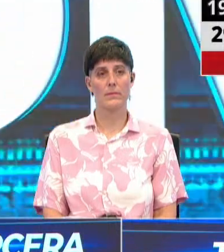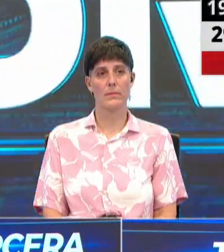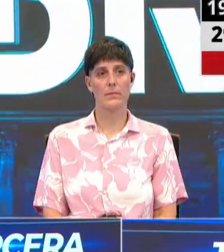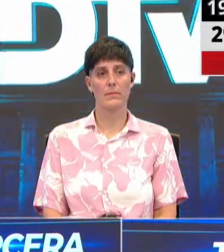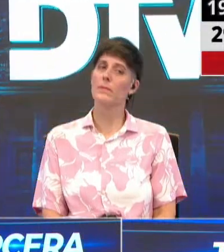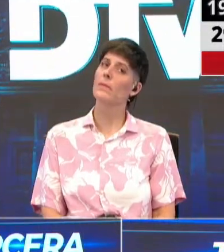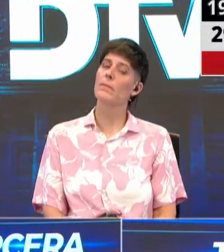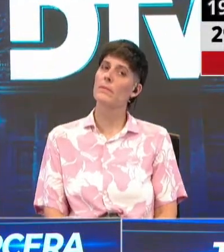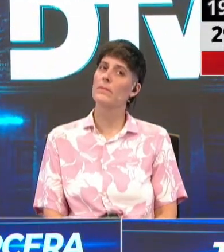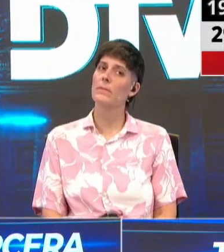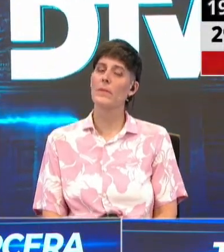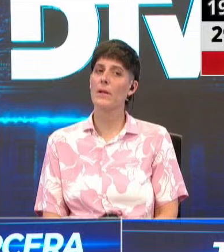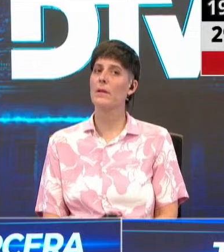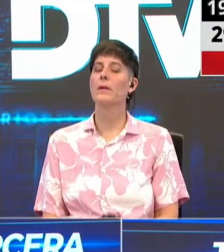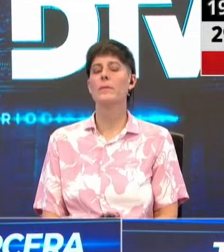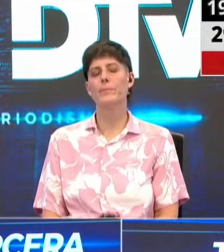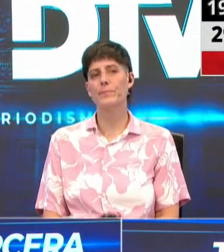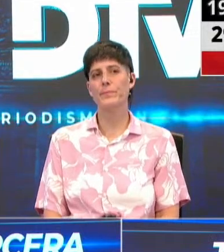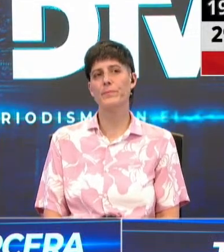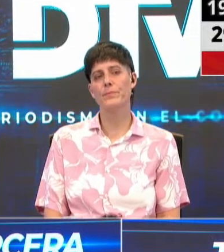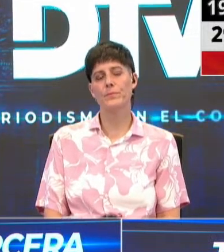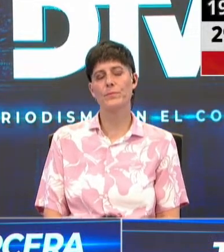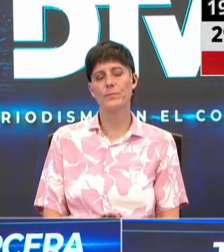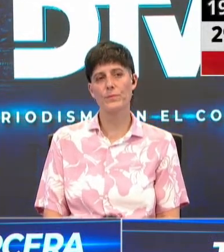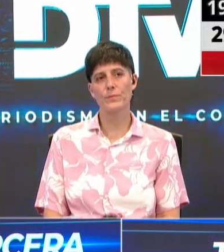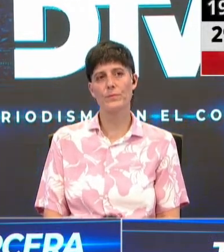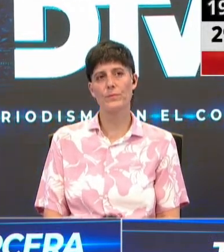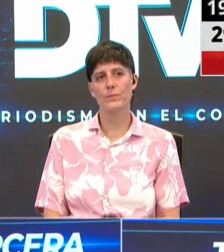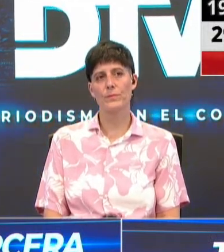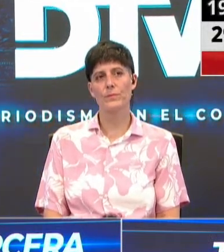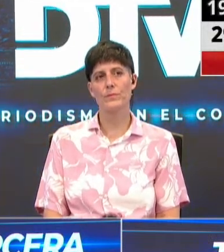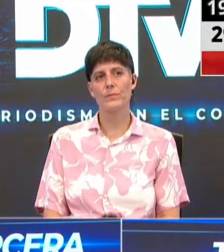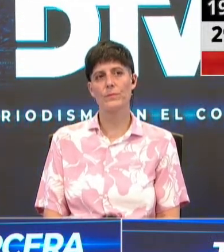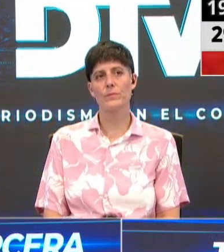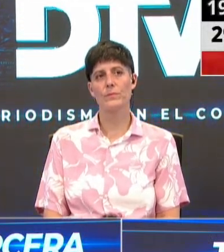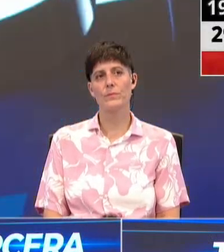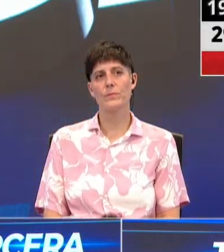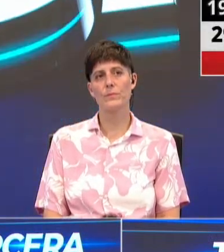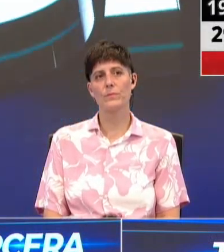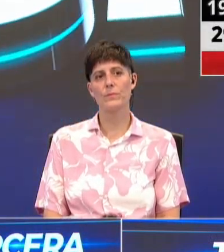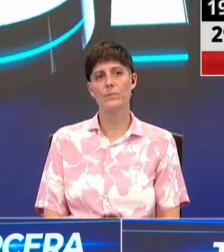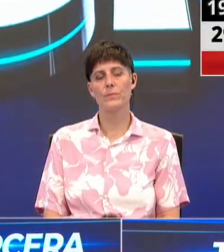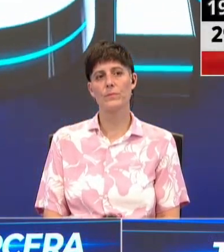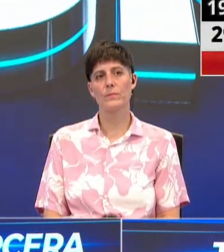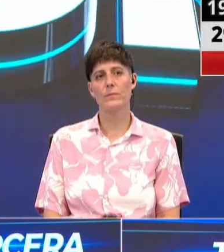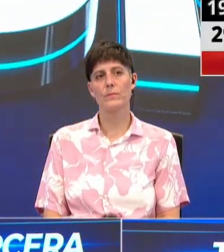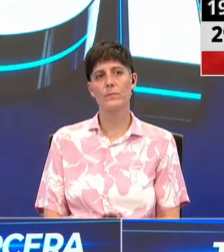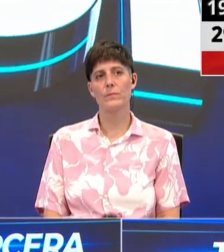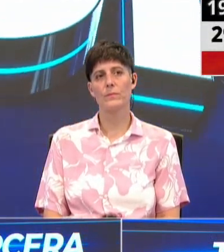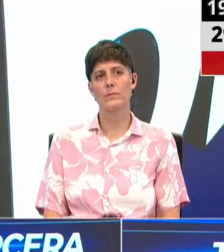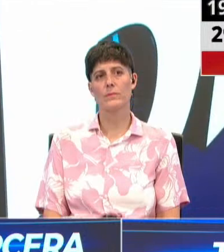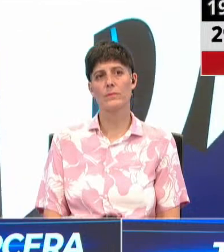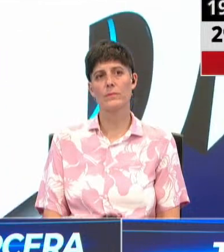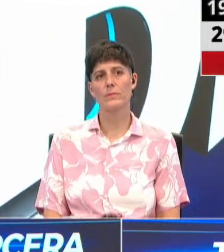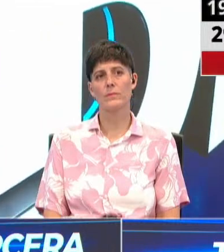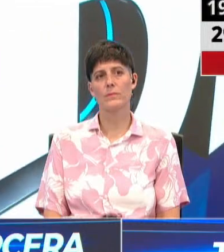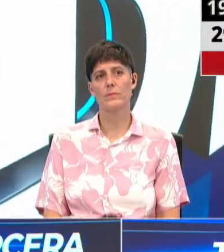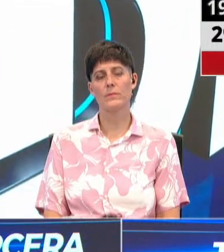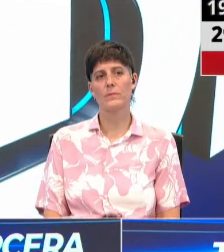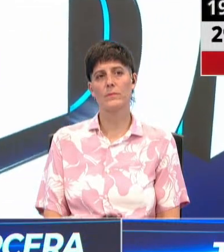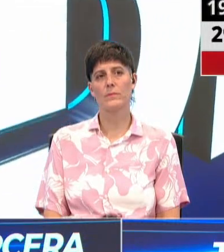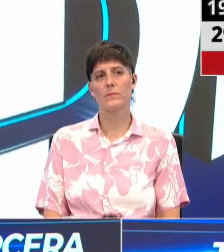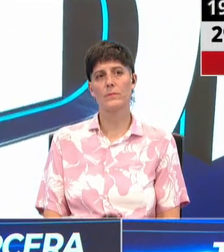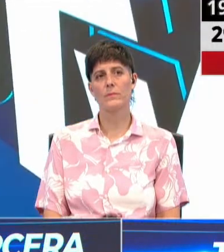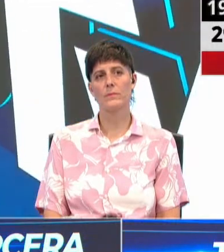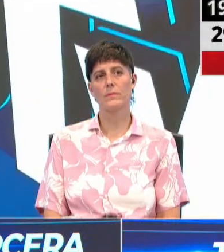no la afectación de los derechos de otro. Yo lo que creo es que en Argentina ha crecido mucho el sistema de